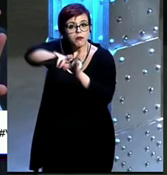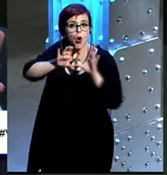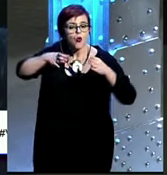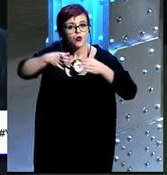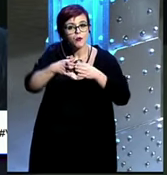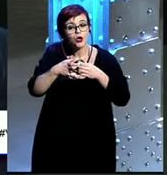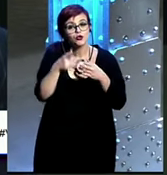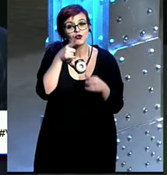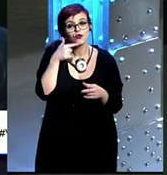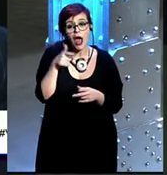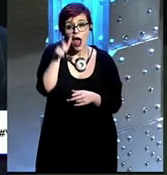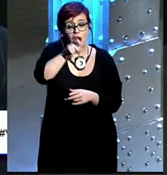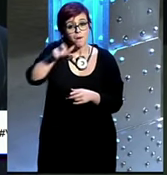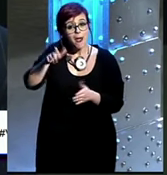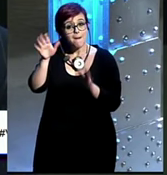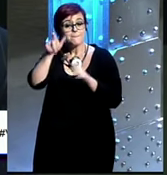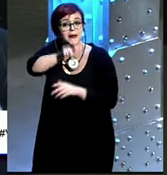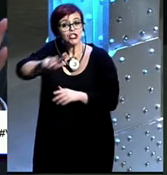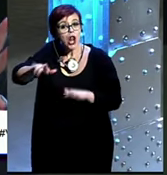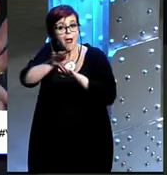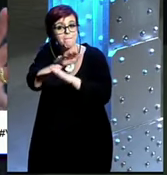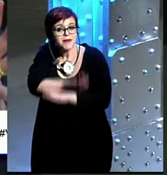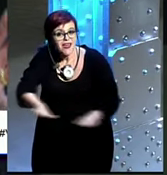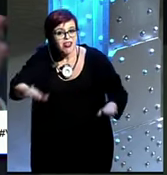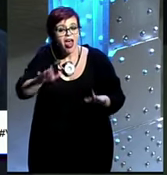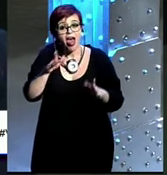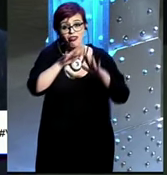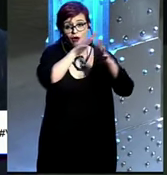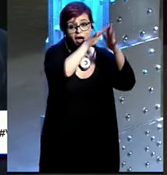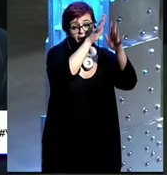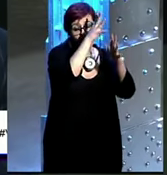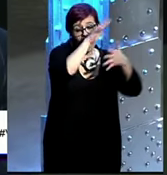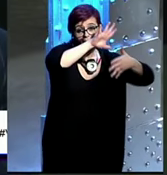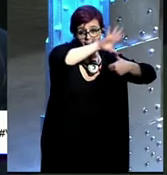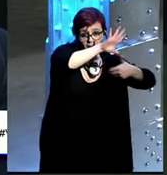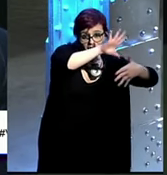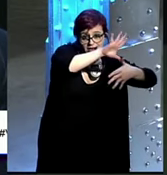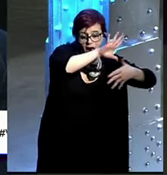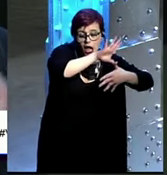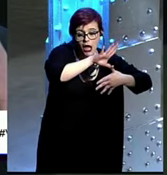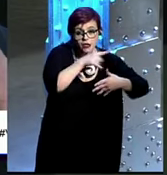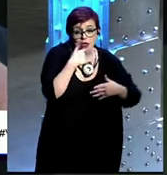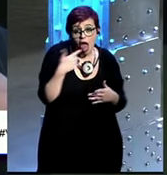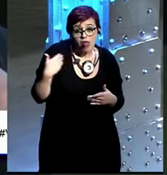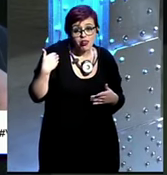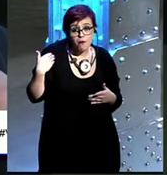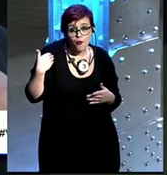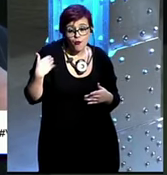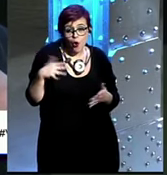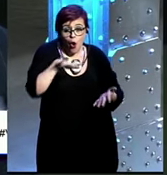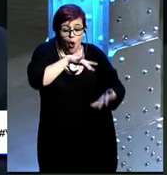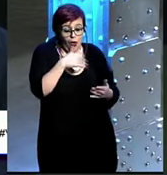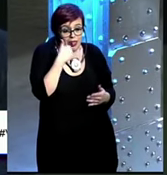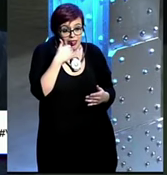llama La Gente Pequeña de América, The Little People of America. Recientemente se ha prometido con una mujer que también es una